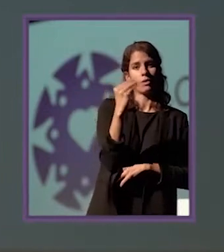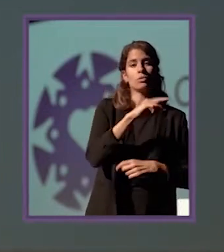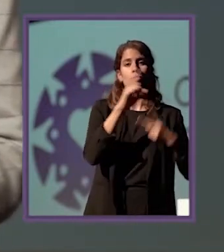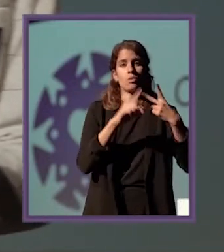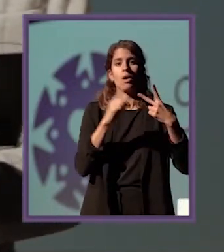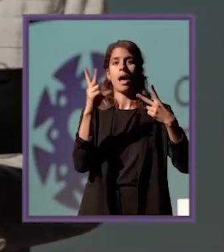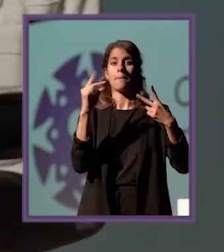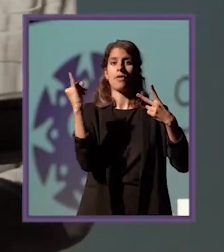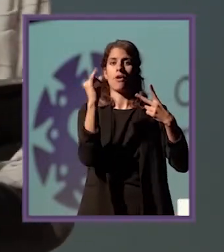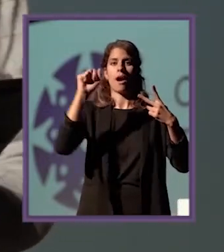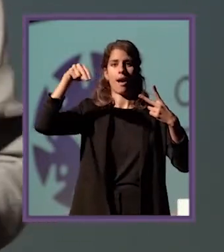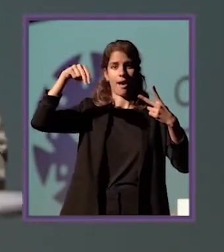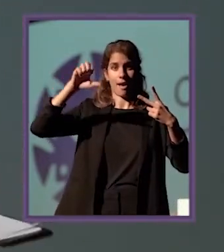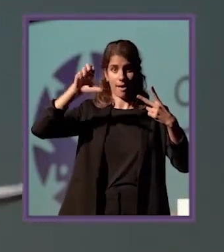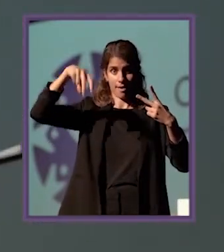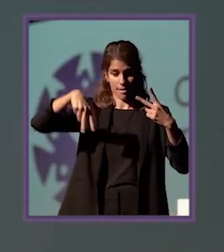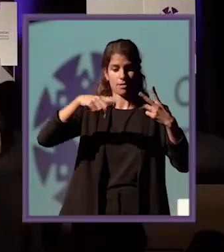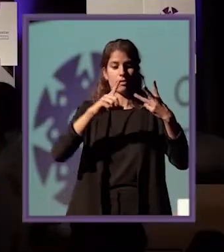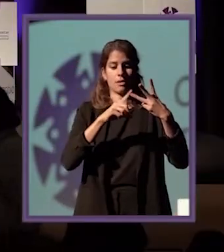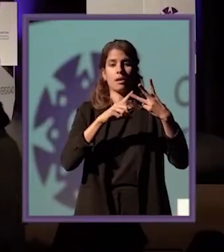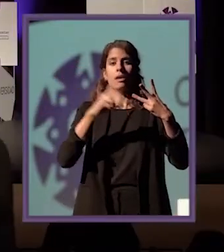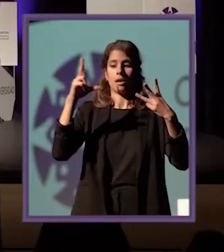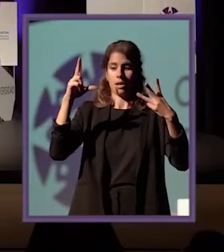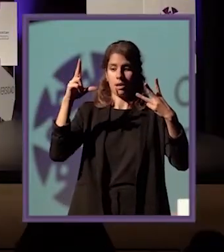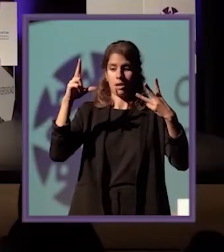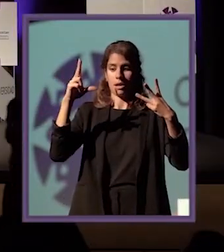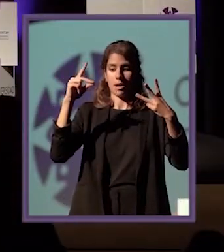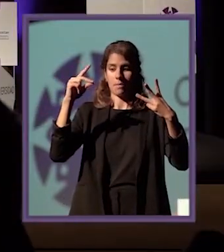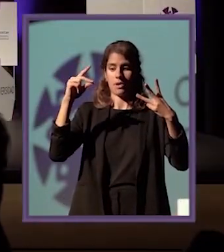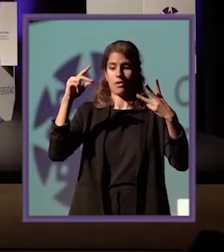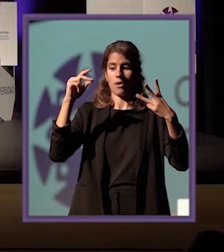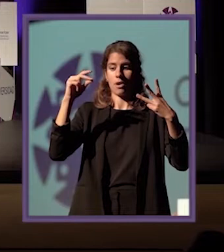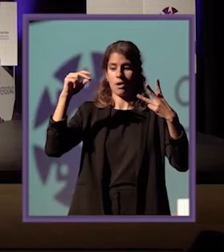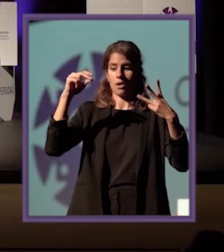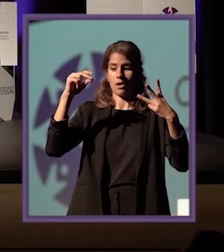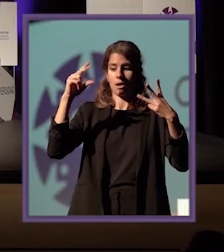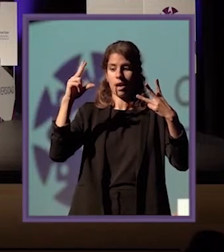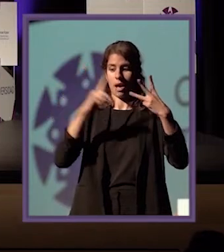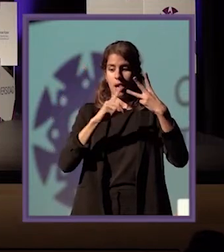Gemma Martínez, viceconsejera de Derechos Sociales.